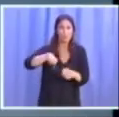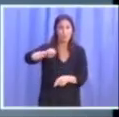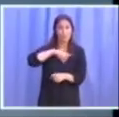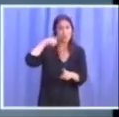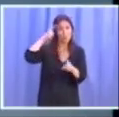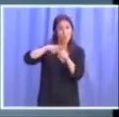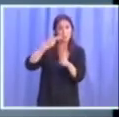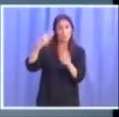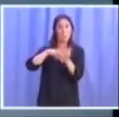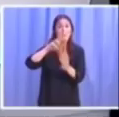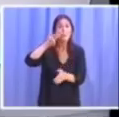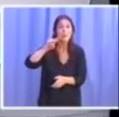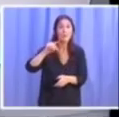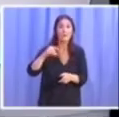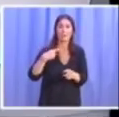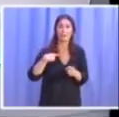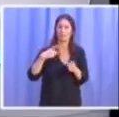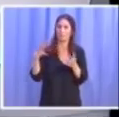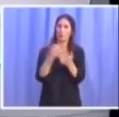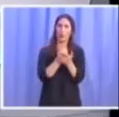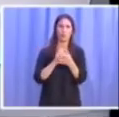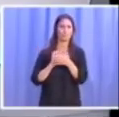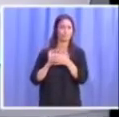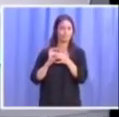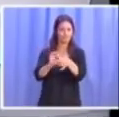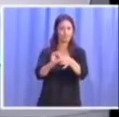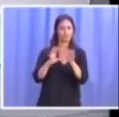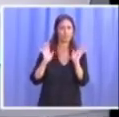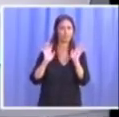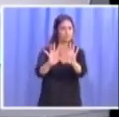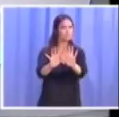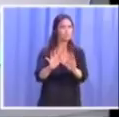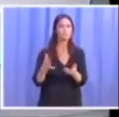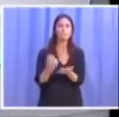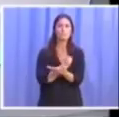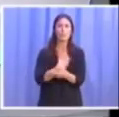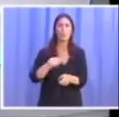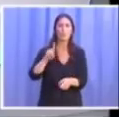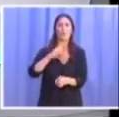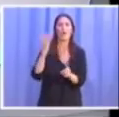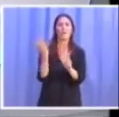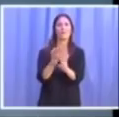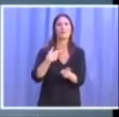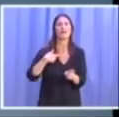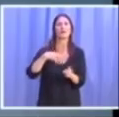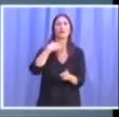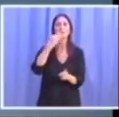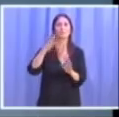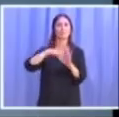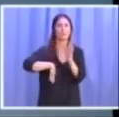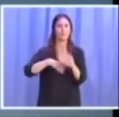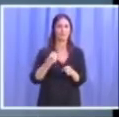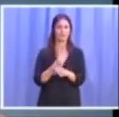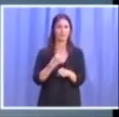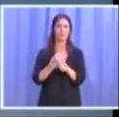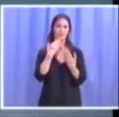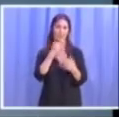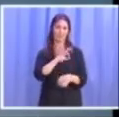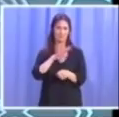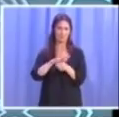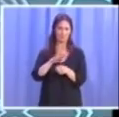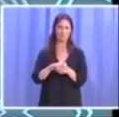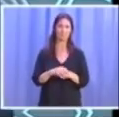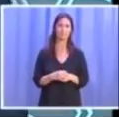para 2031 no se deja nadie atrás y no se sostiene sobre las espaldas ni la precariedad de ninguna persona. Gracias, señora